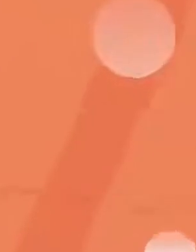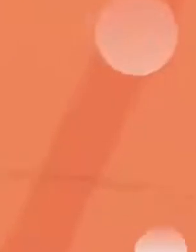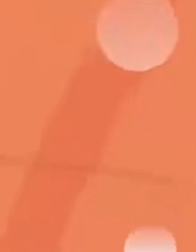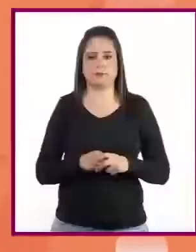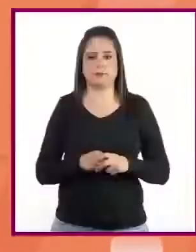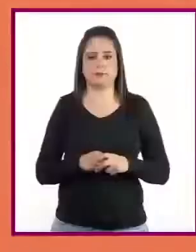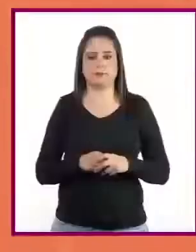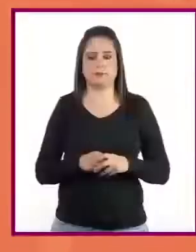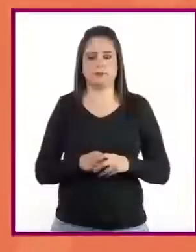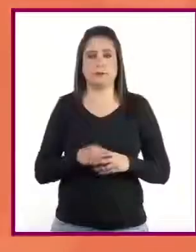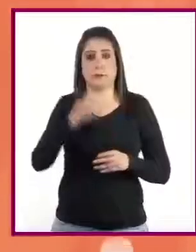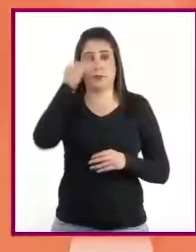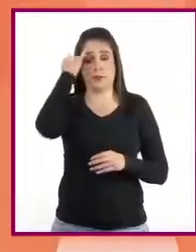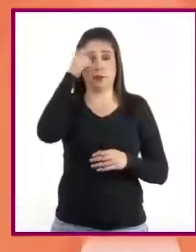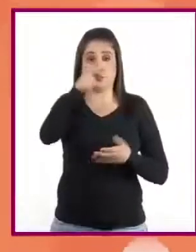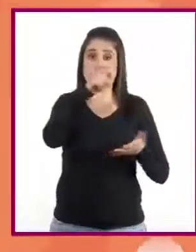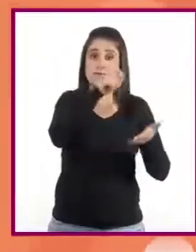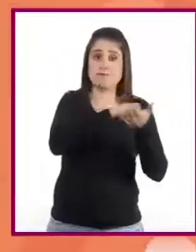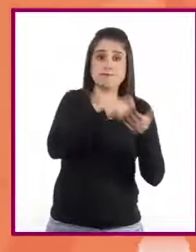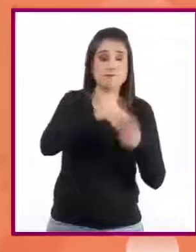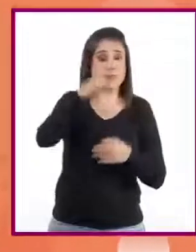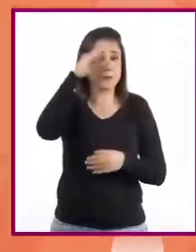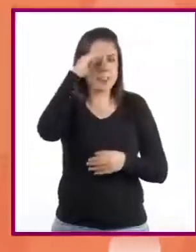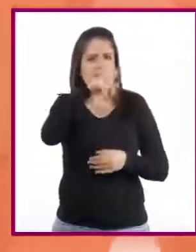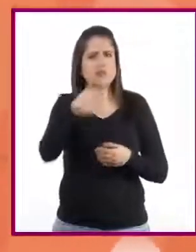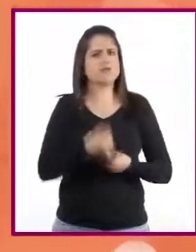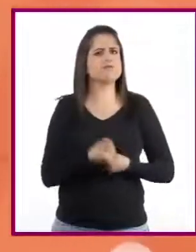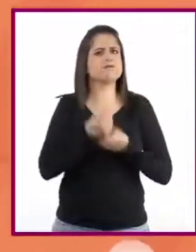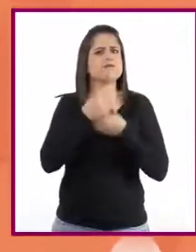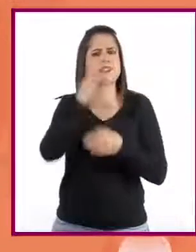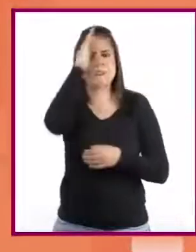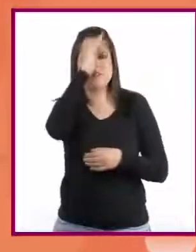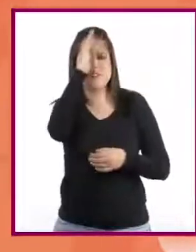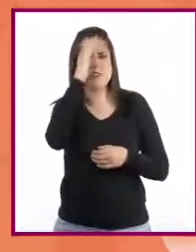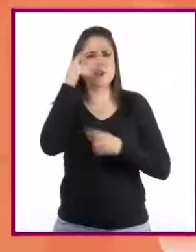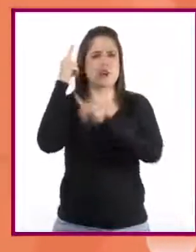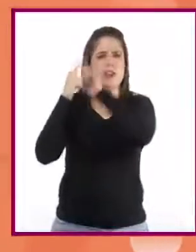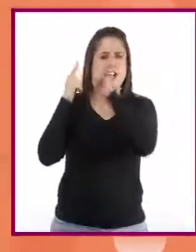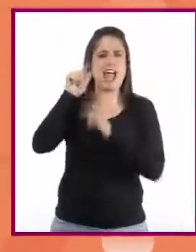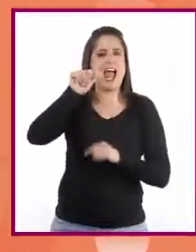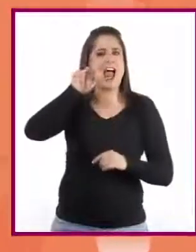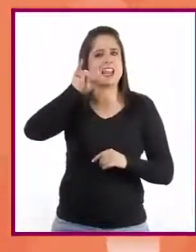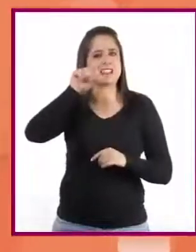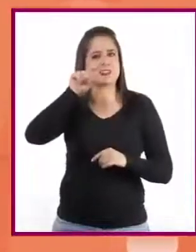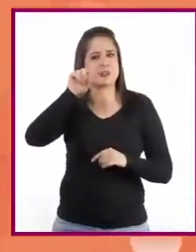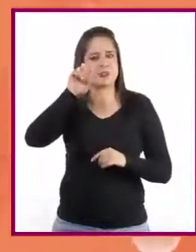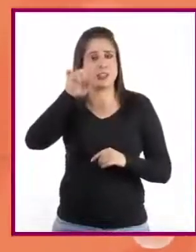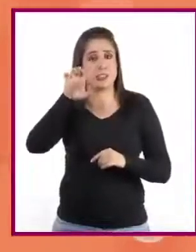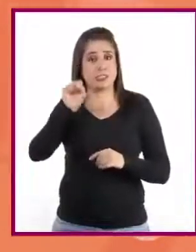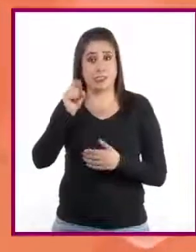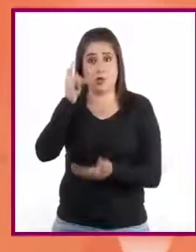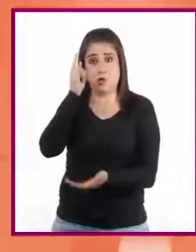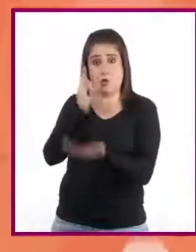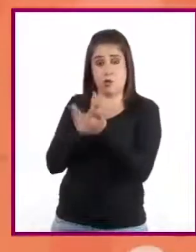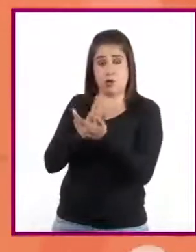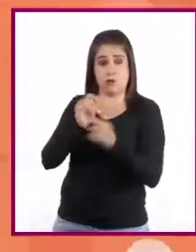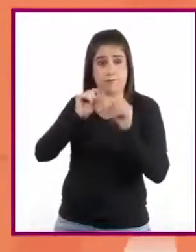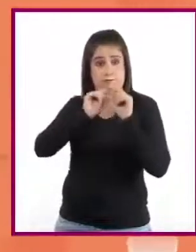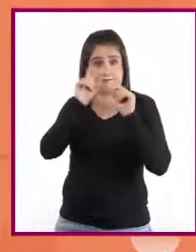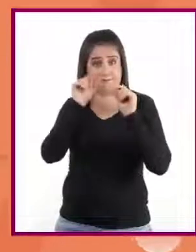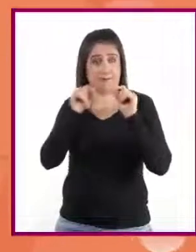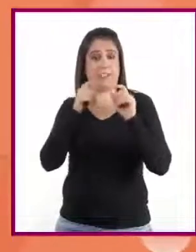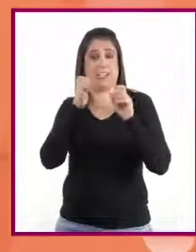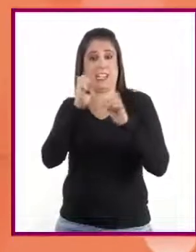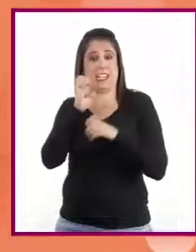Además, anoten una reflexión sobre lo que expresa el filósofo griego Aristóteles. El único estado estable